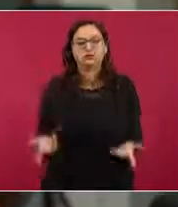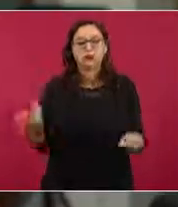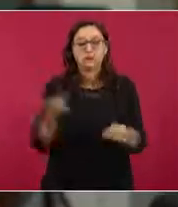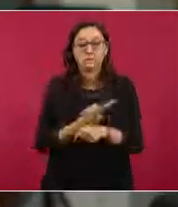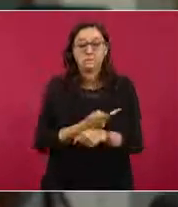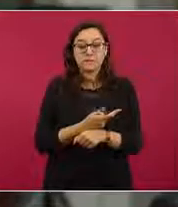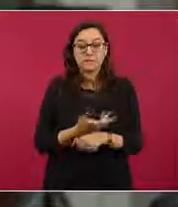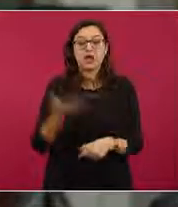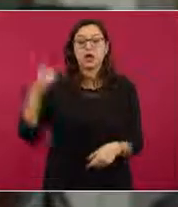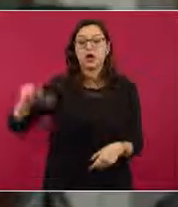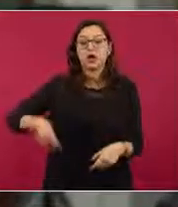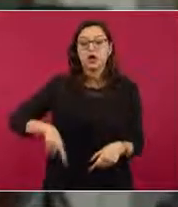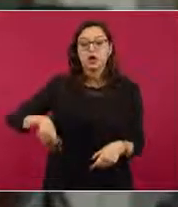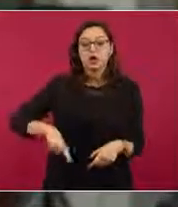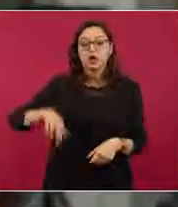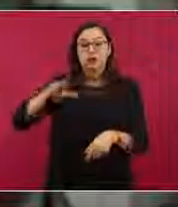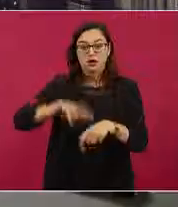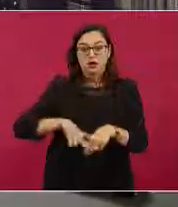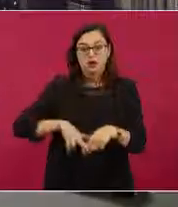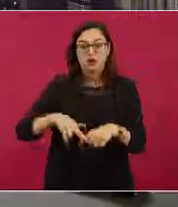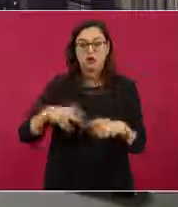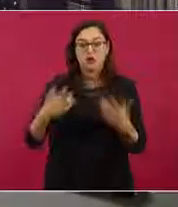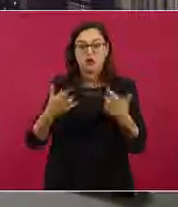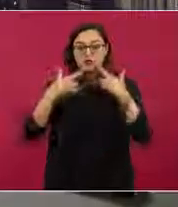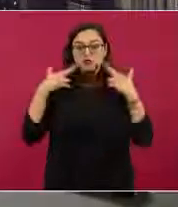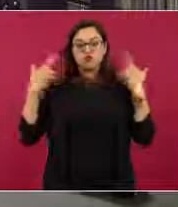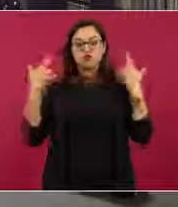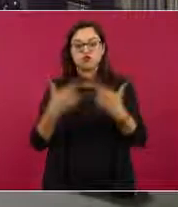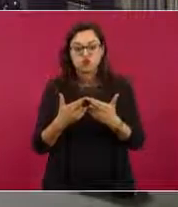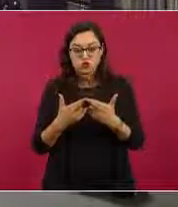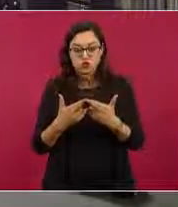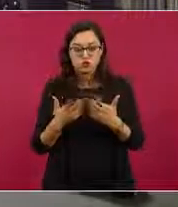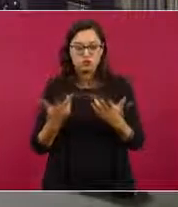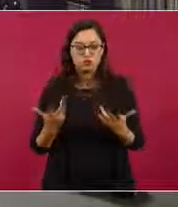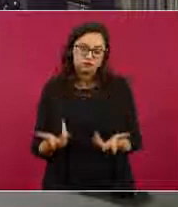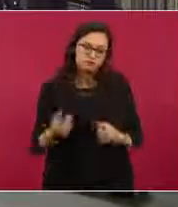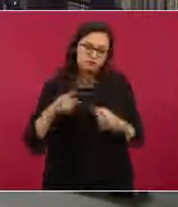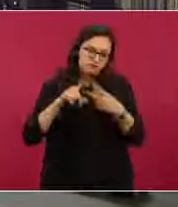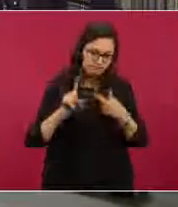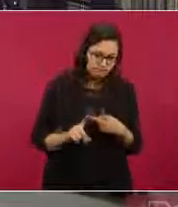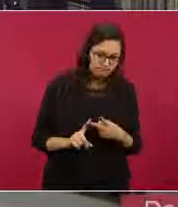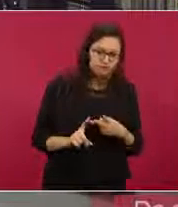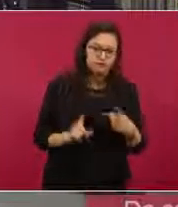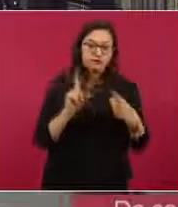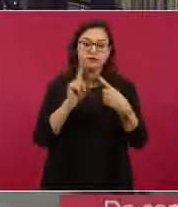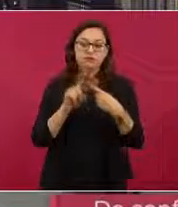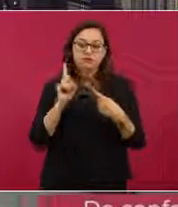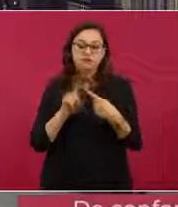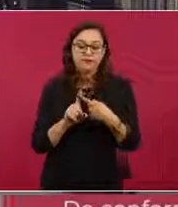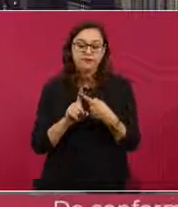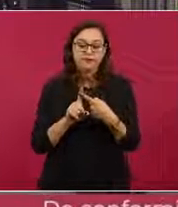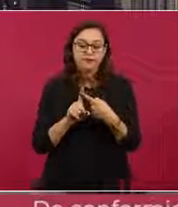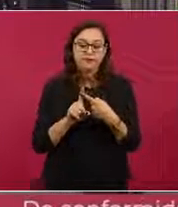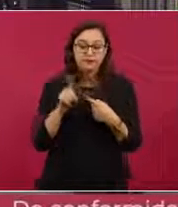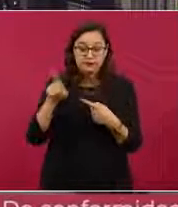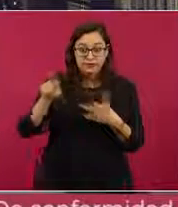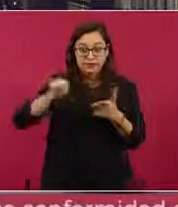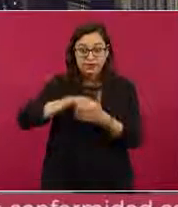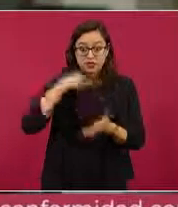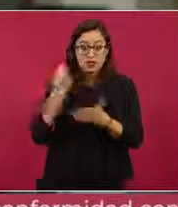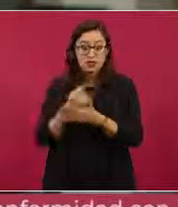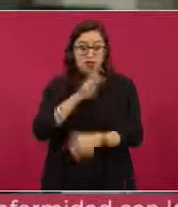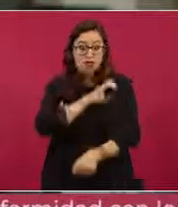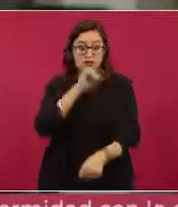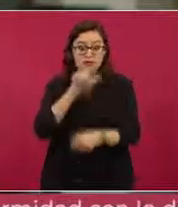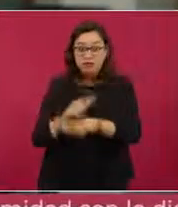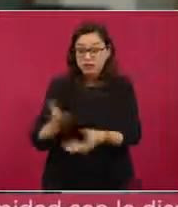se reunió con el gobernador, entonces son dos preguntas en una. La primera es, ¿va a haber alguna intervención especial en Tamaulipas? Ya